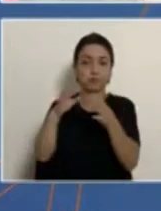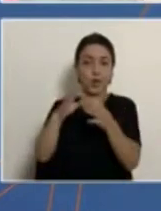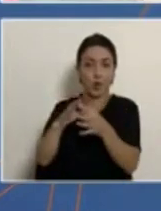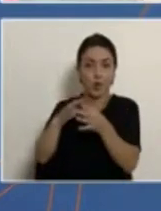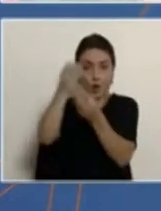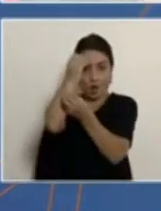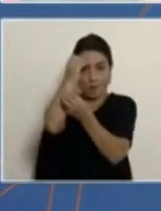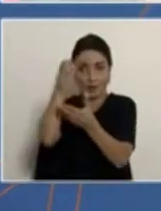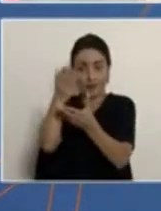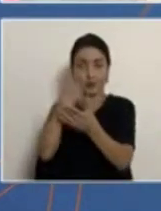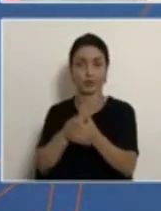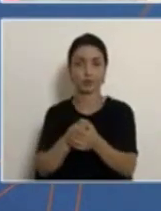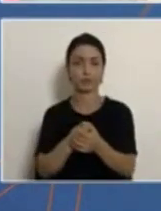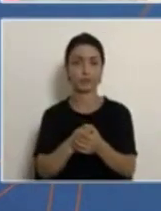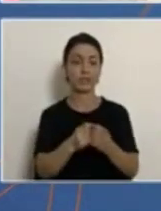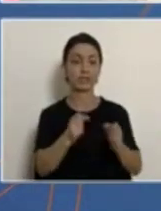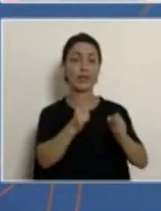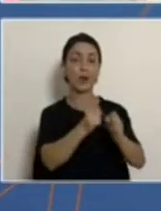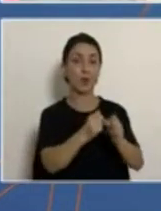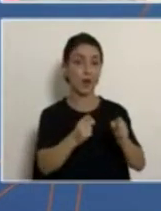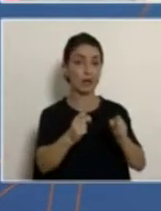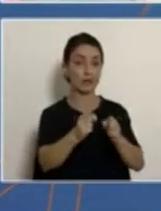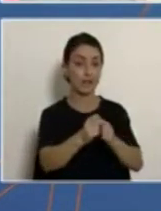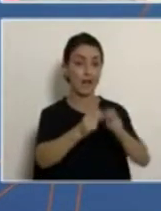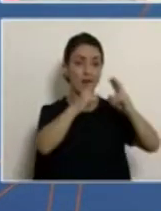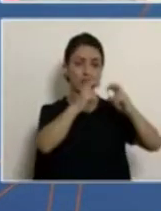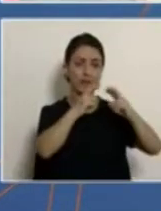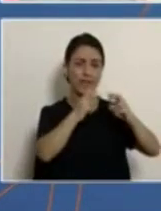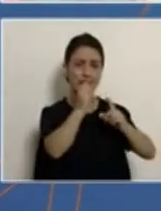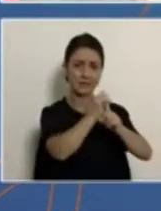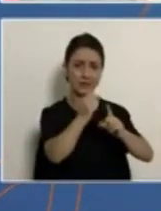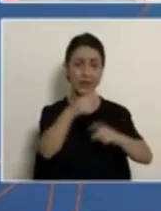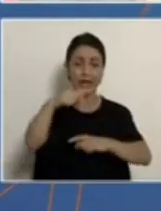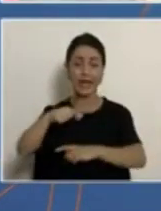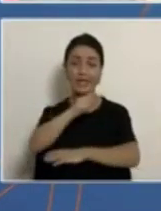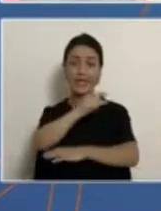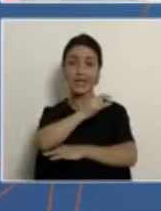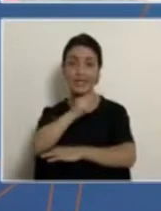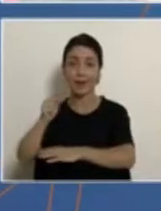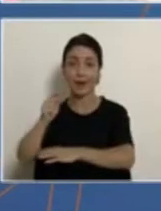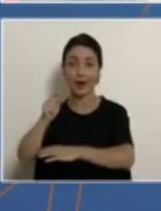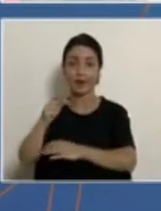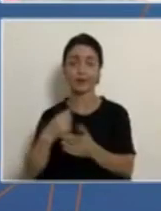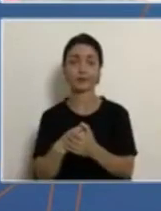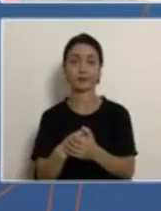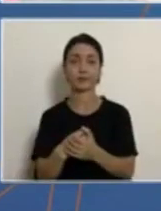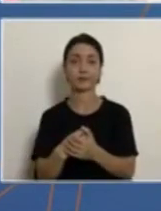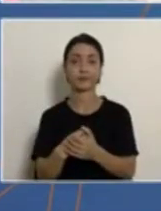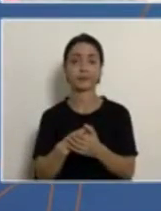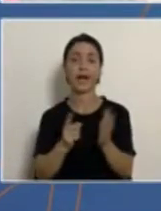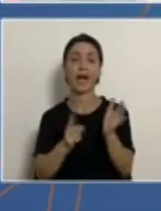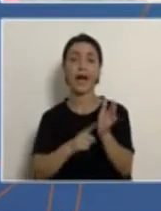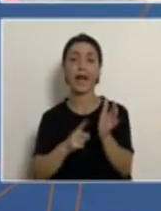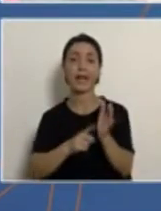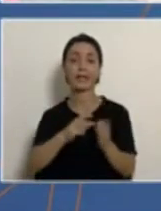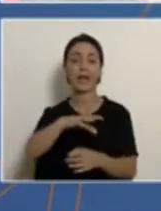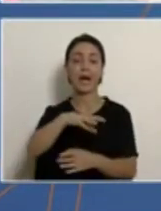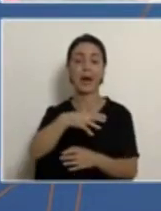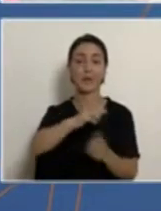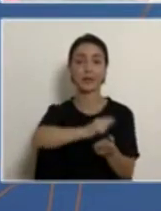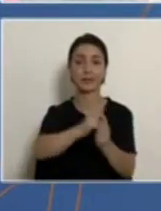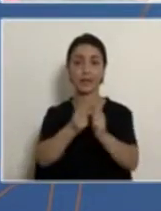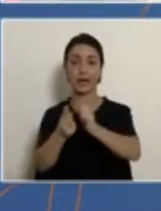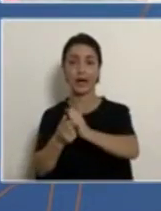recibido de la Sala de Análisis de Situación, esta semana se está incrementando la alerta, de alerta amarilla a